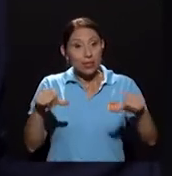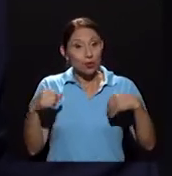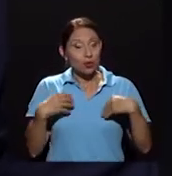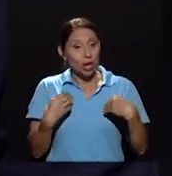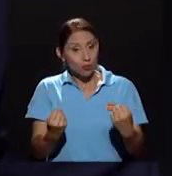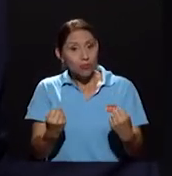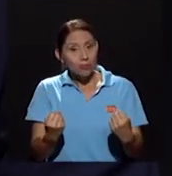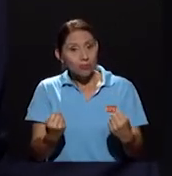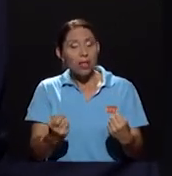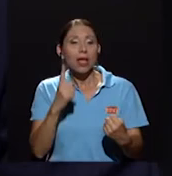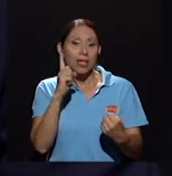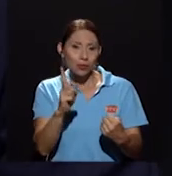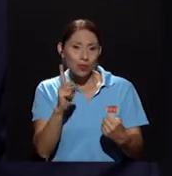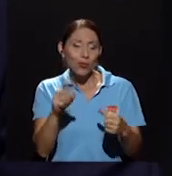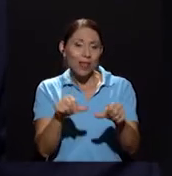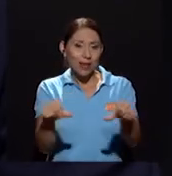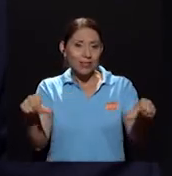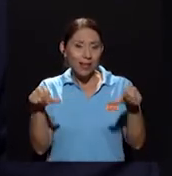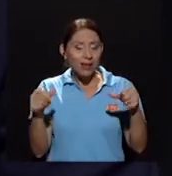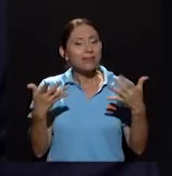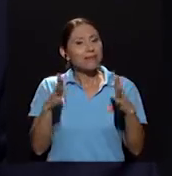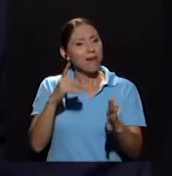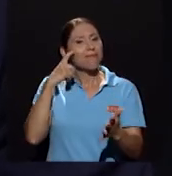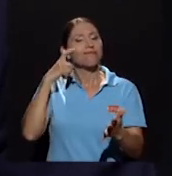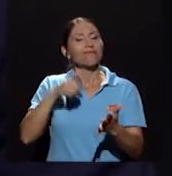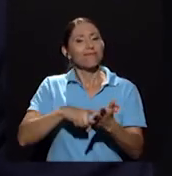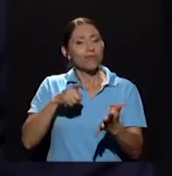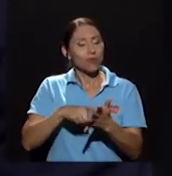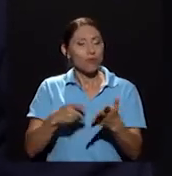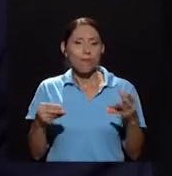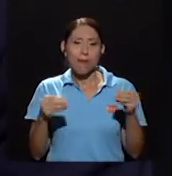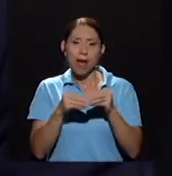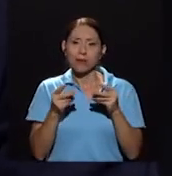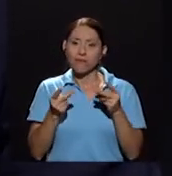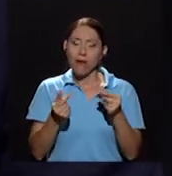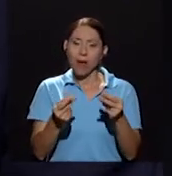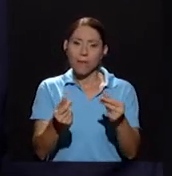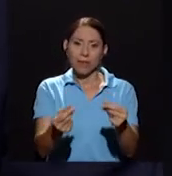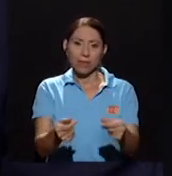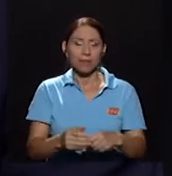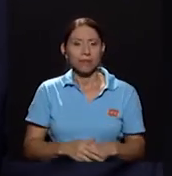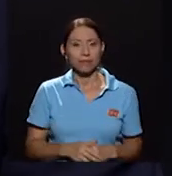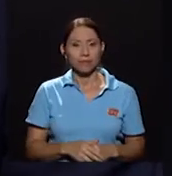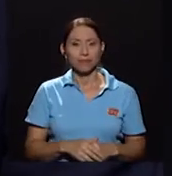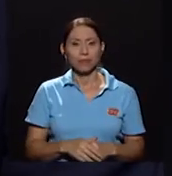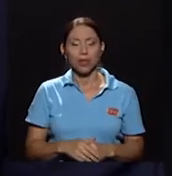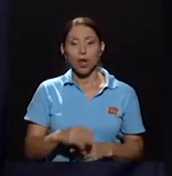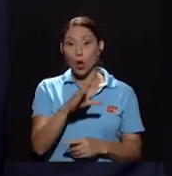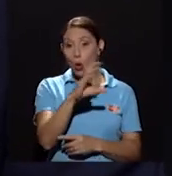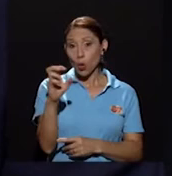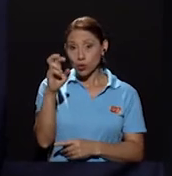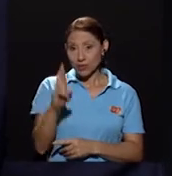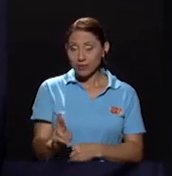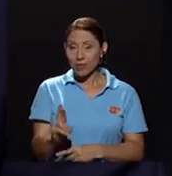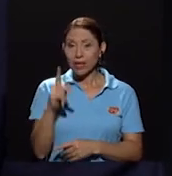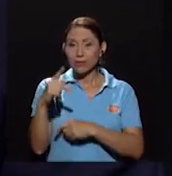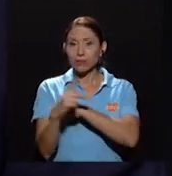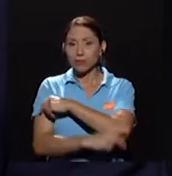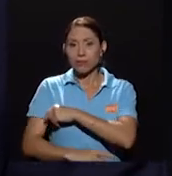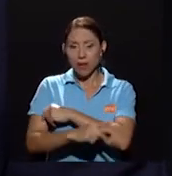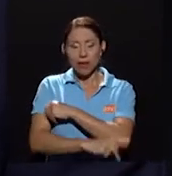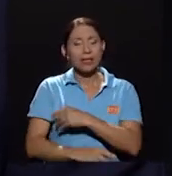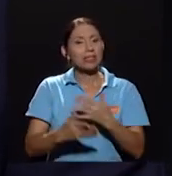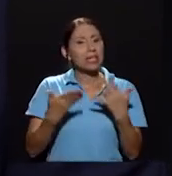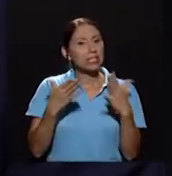que ha sido reconocido más rápidamente costa rica es un país que ha